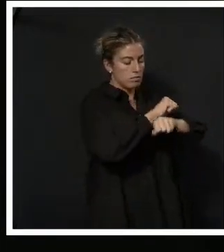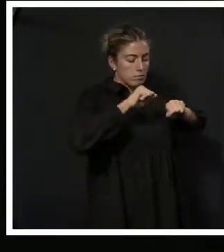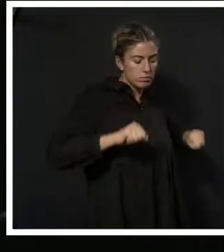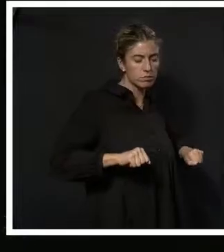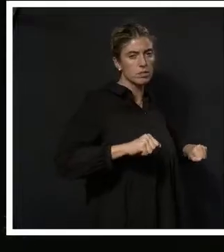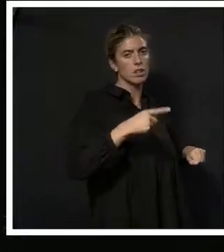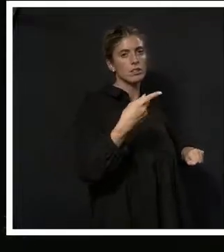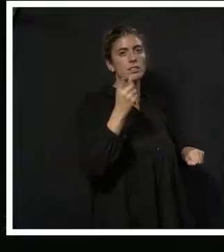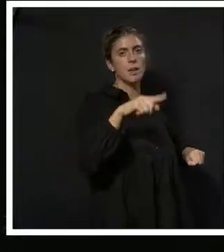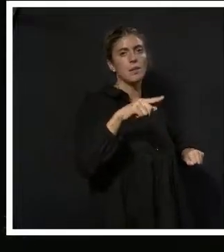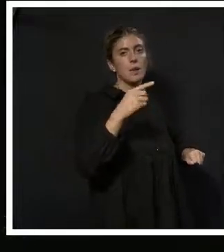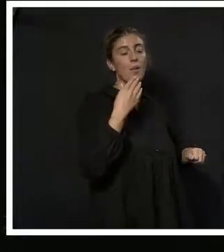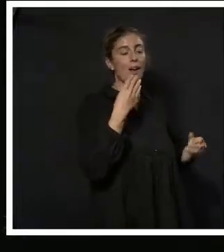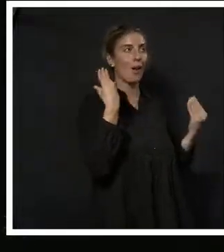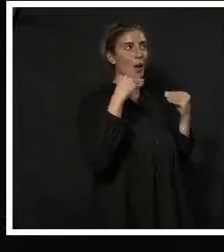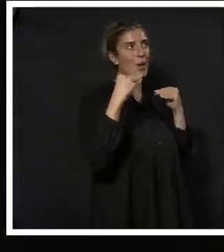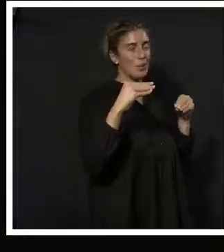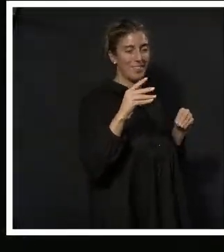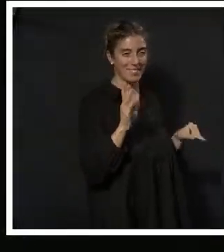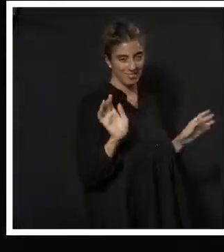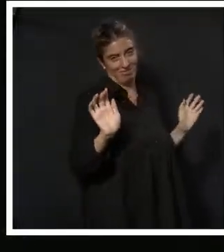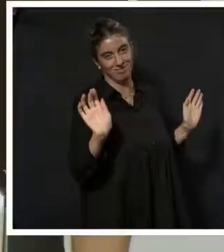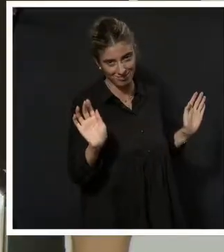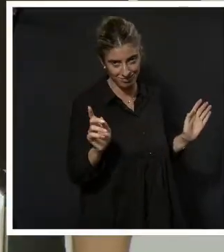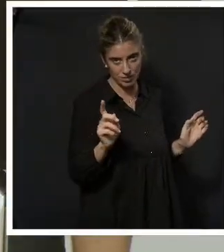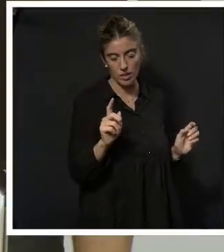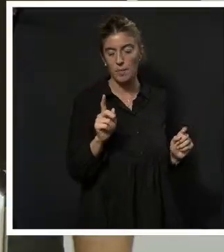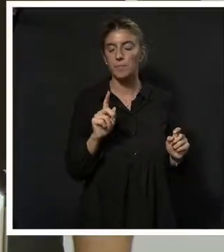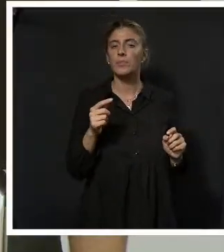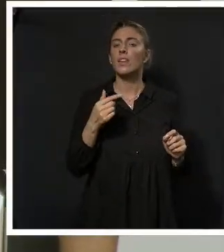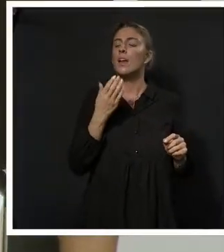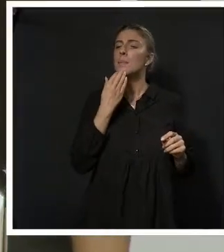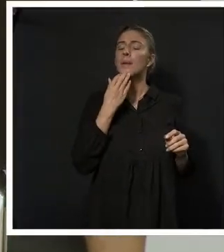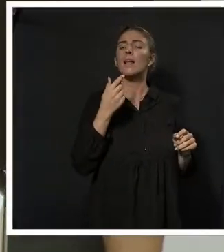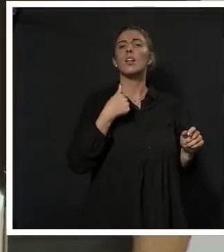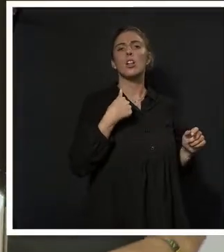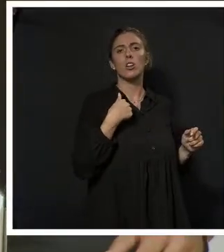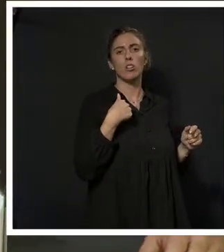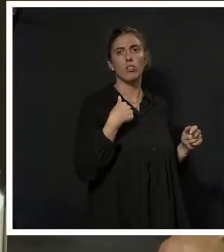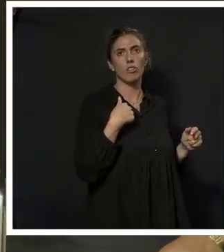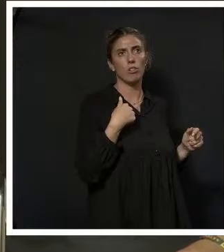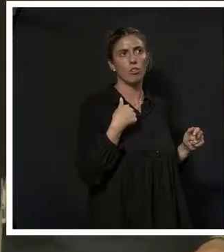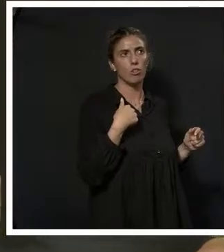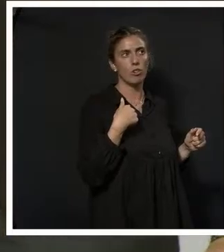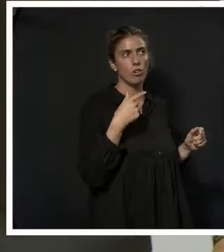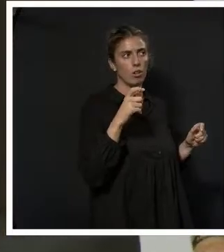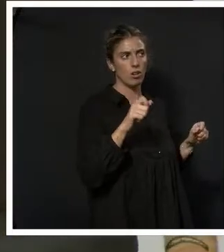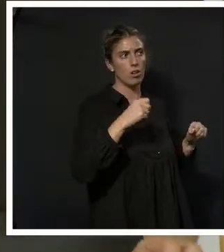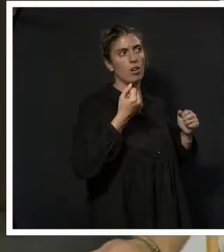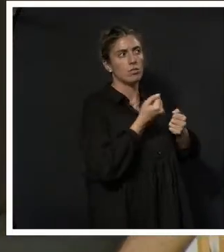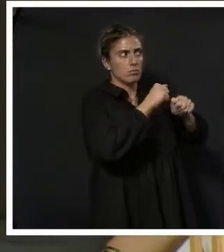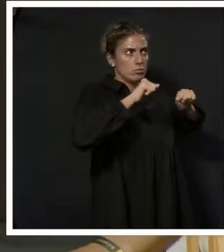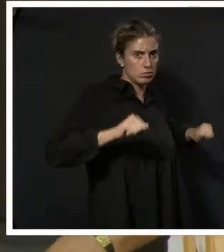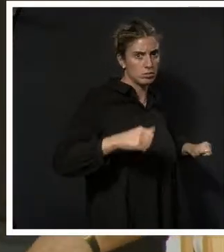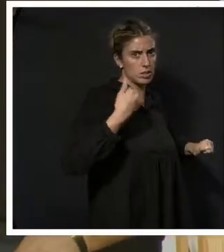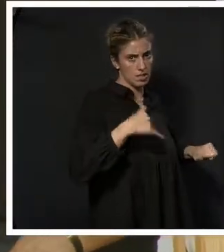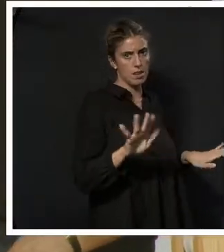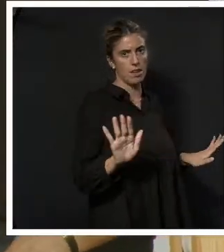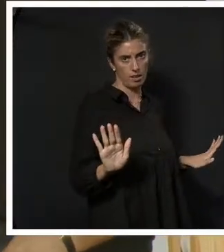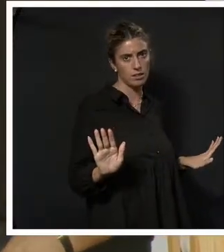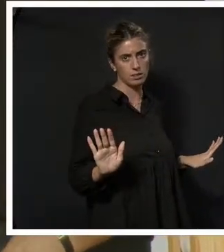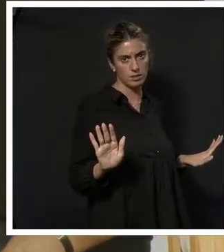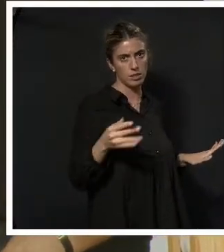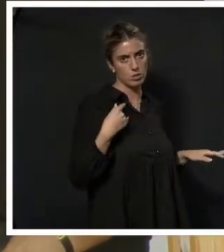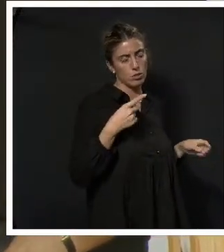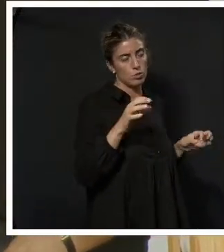como te cheque demasiado nuevo muchas veces pasa eso no Sí hombre relativamente maduro creo